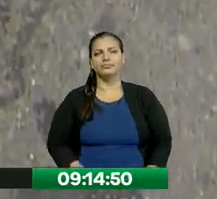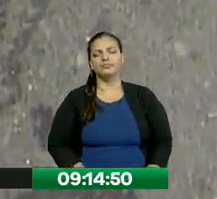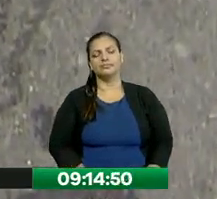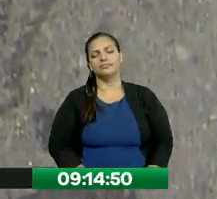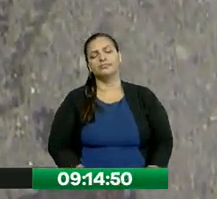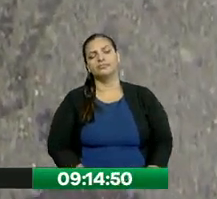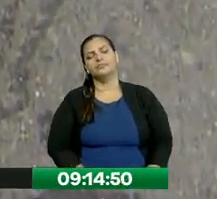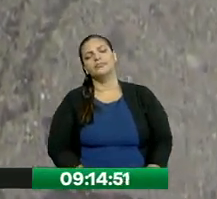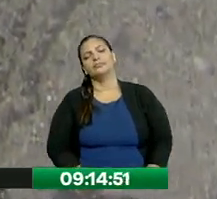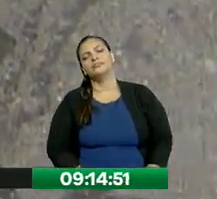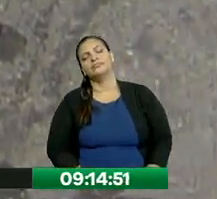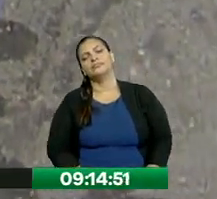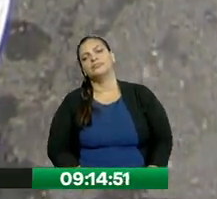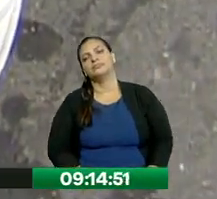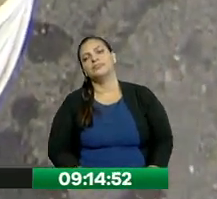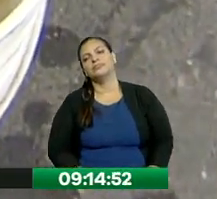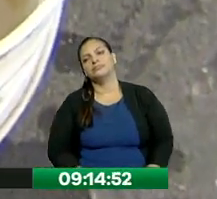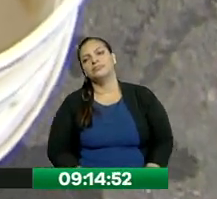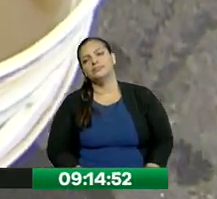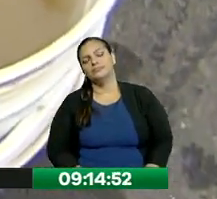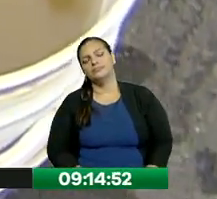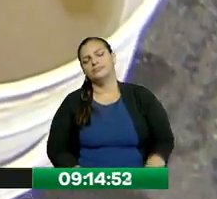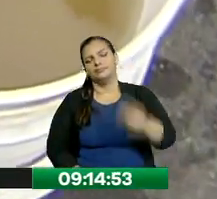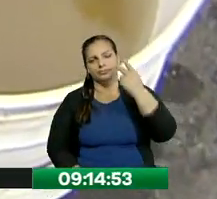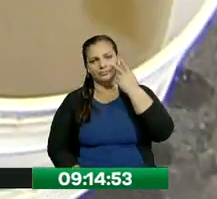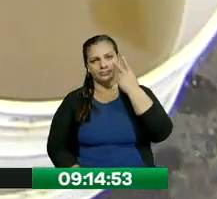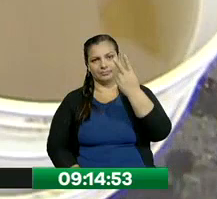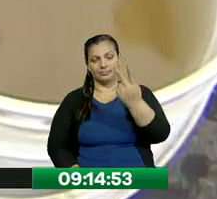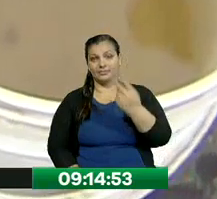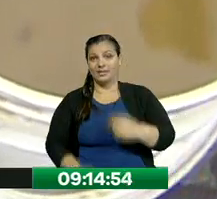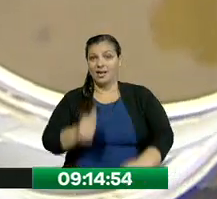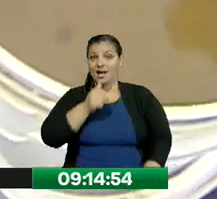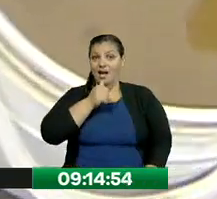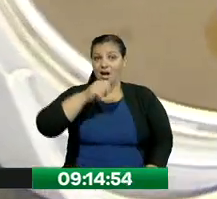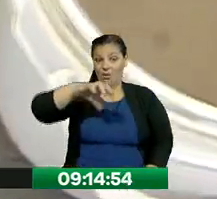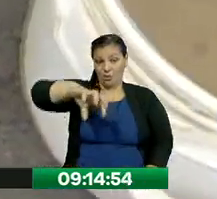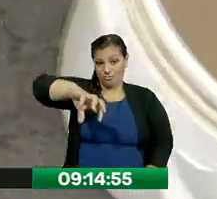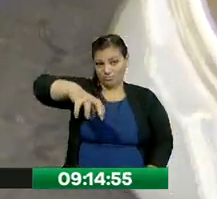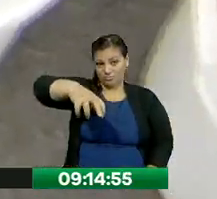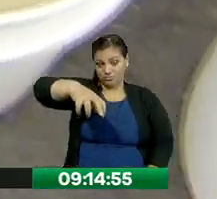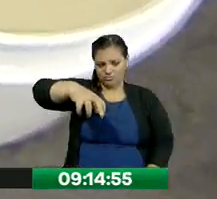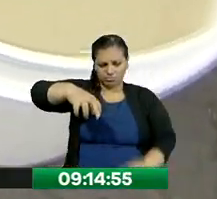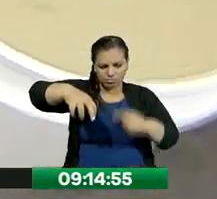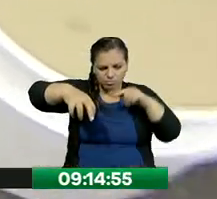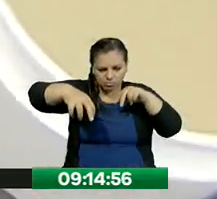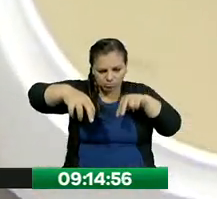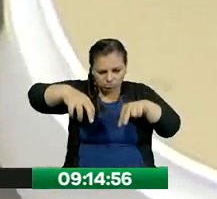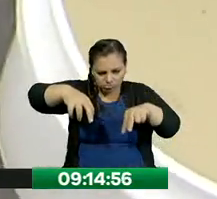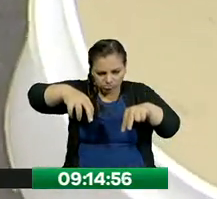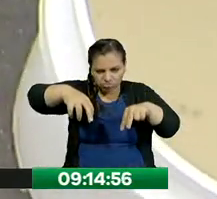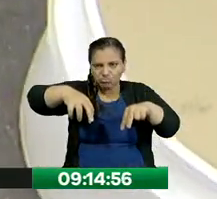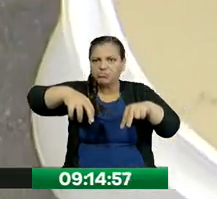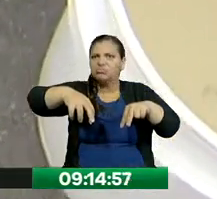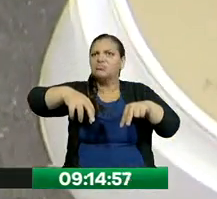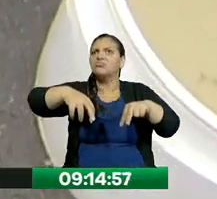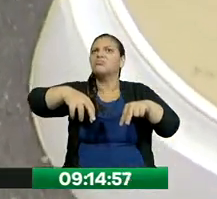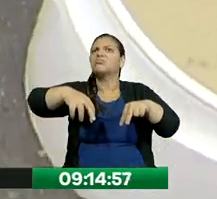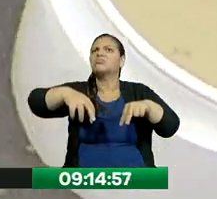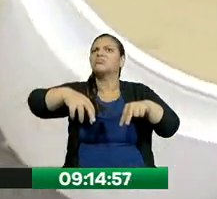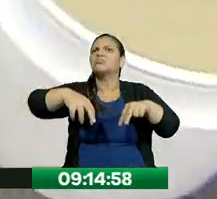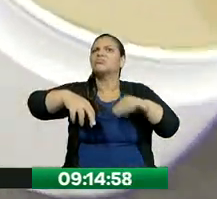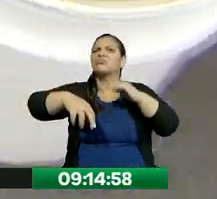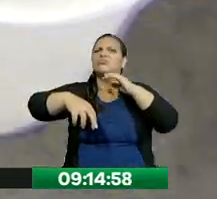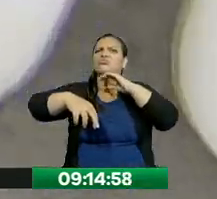ahora, mi pregunta es, si ese es el líquido que normalmente reciben ustedes hasta en tanqueros, ¿de dónde